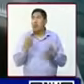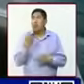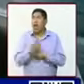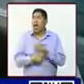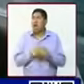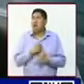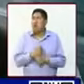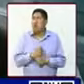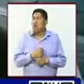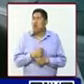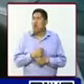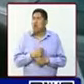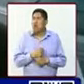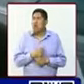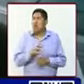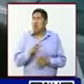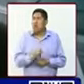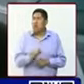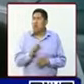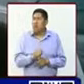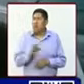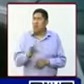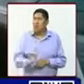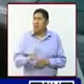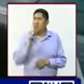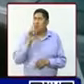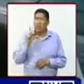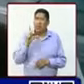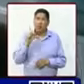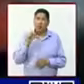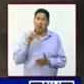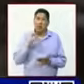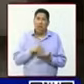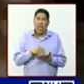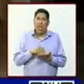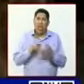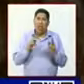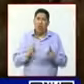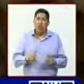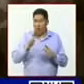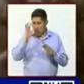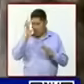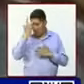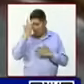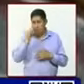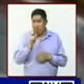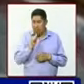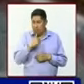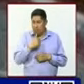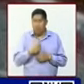anualmente se diagnostican alrededor de 20.000 pacientes.